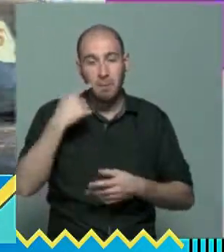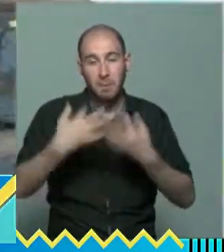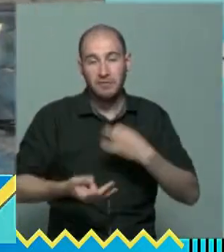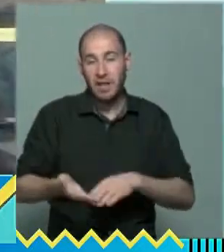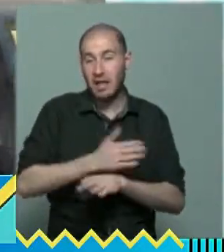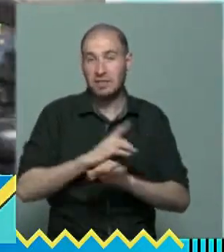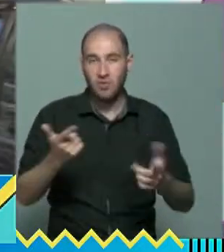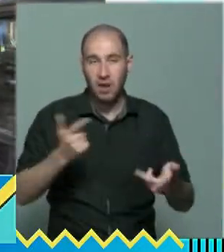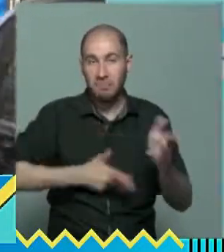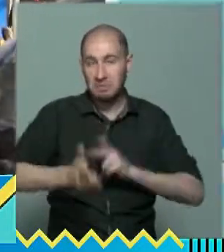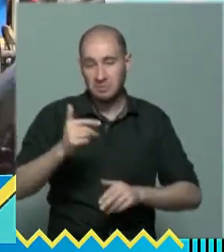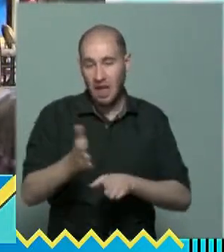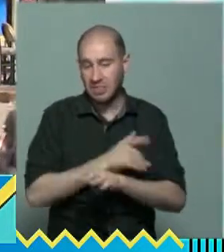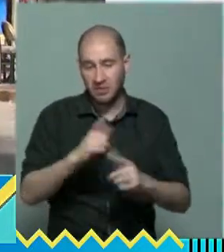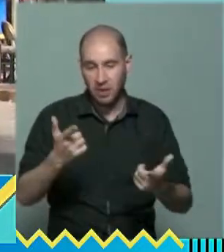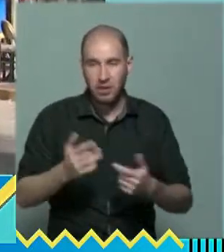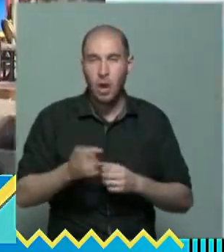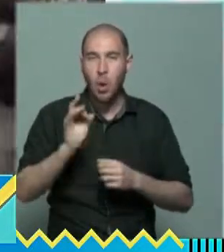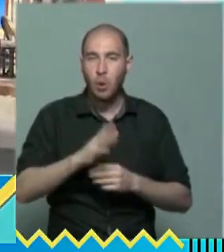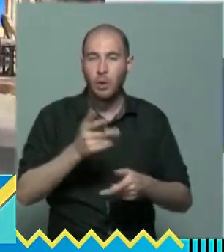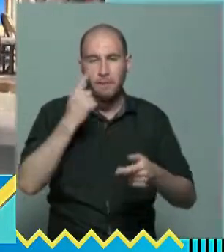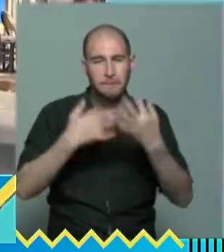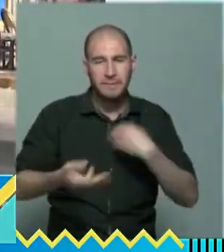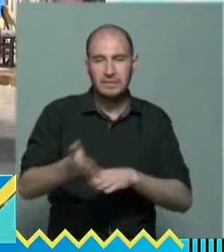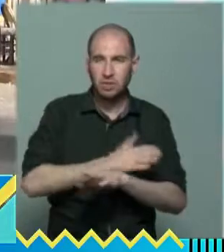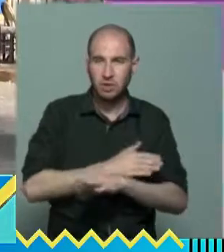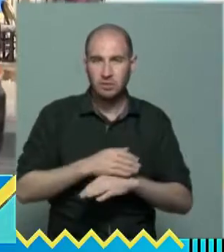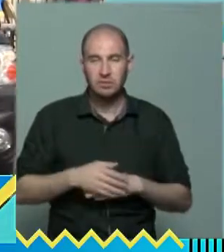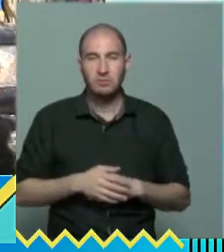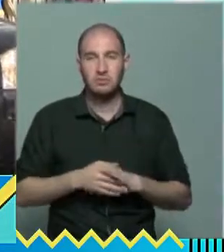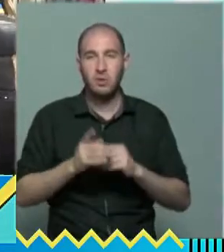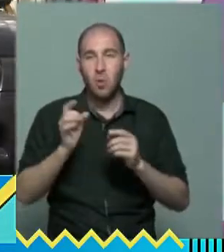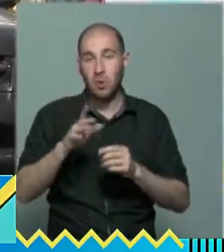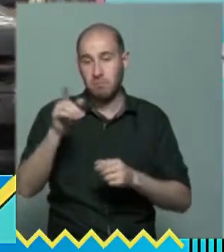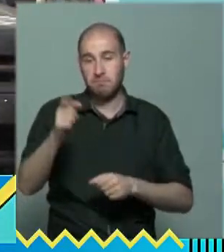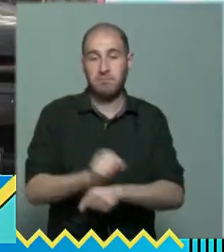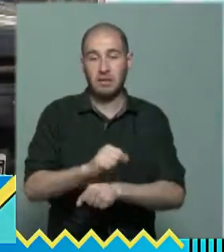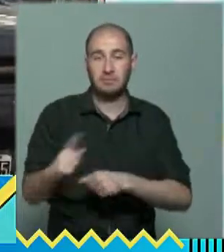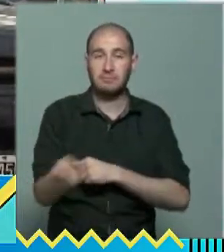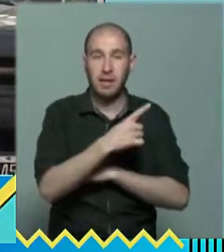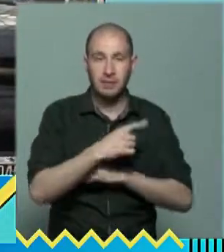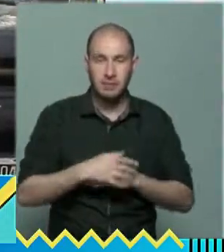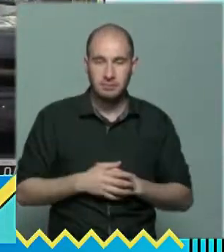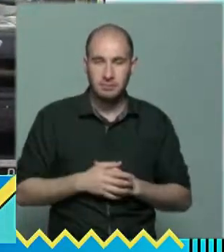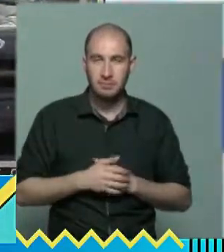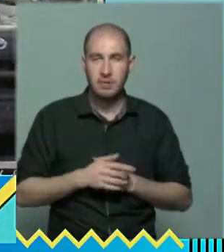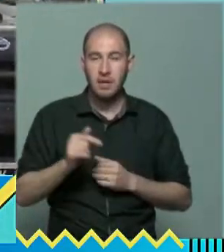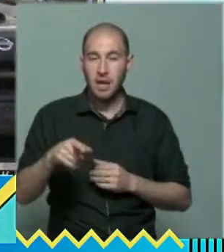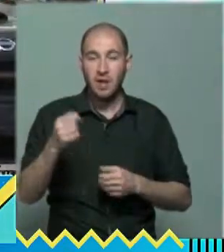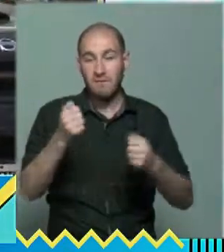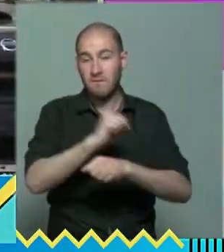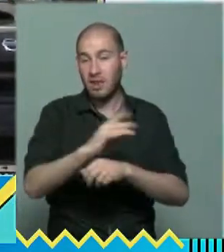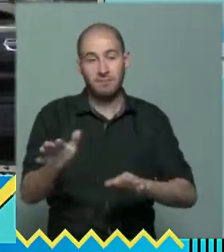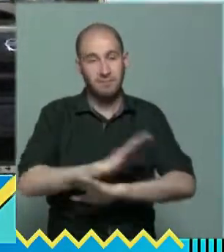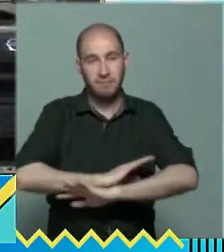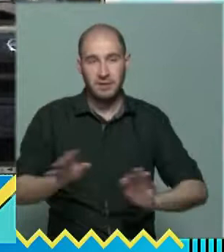prevención vial, no solamente ya la prevención, sino directamente que se detengan a estos chicos y que realmente se los saque del